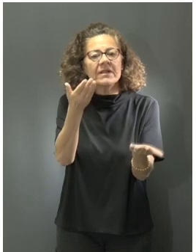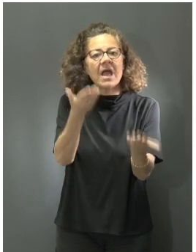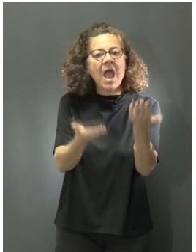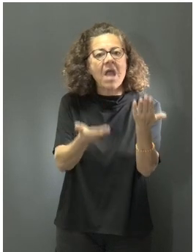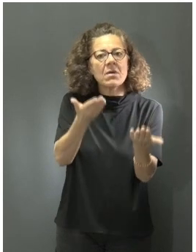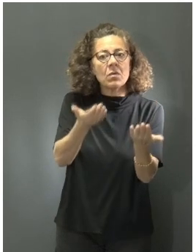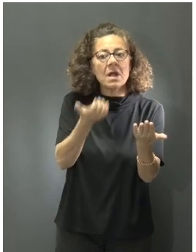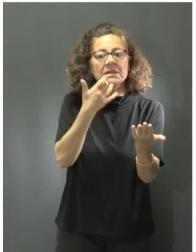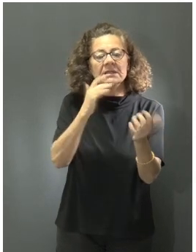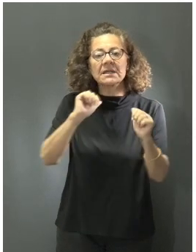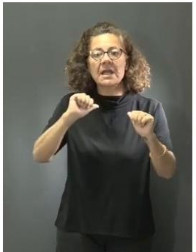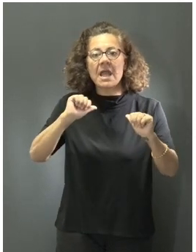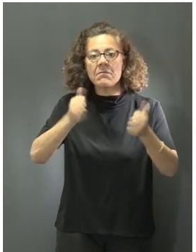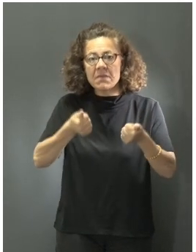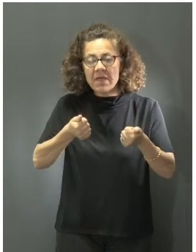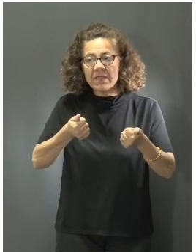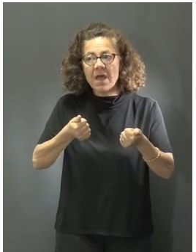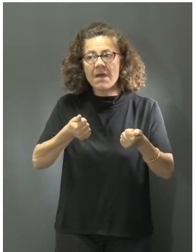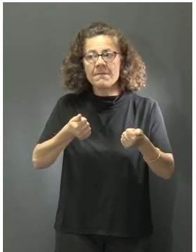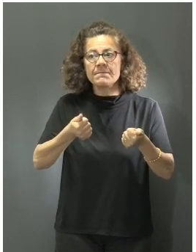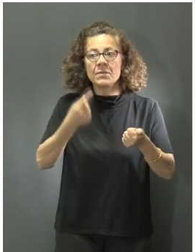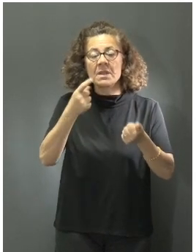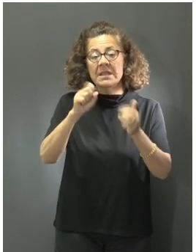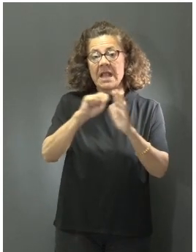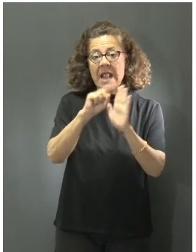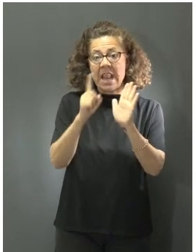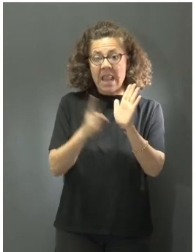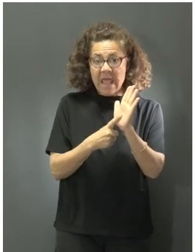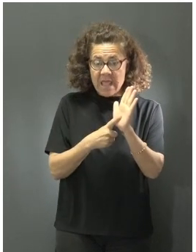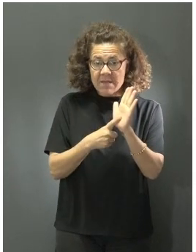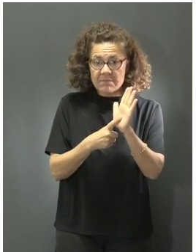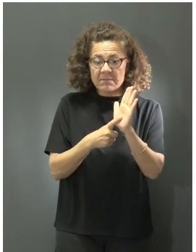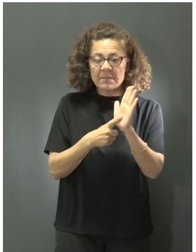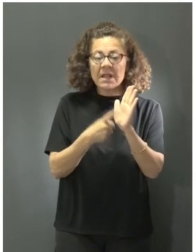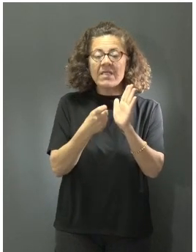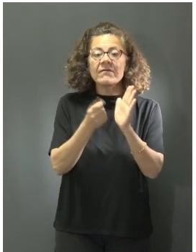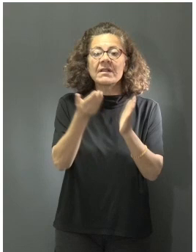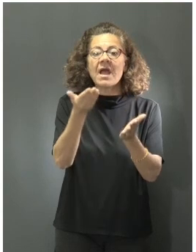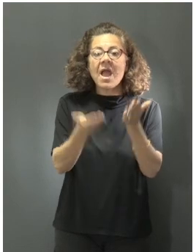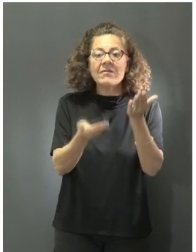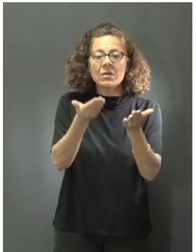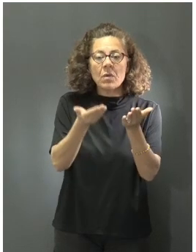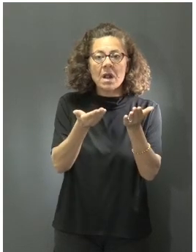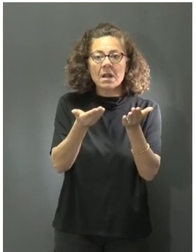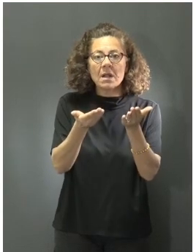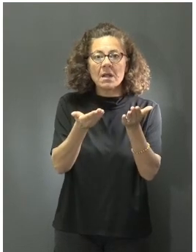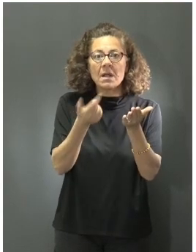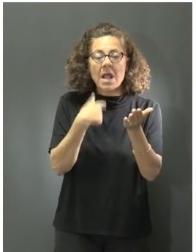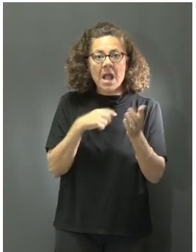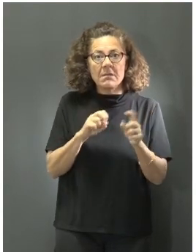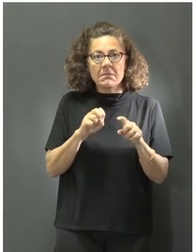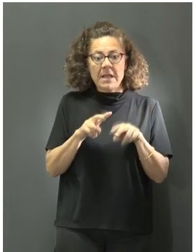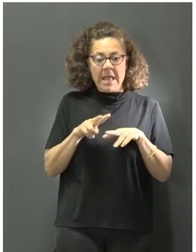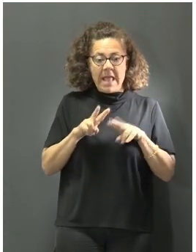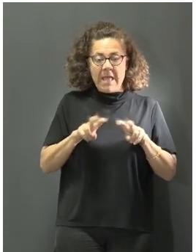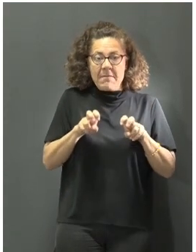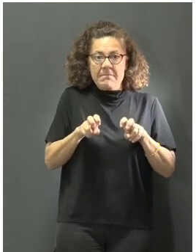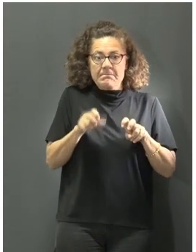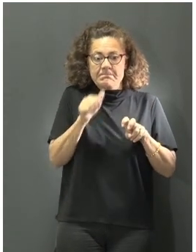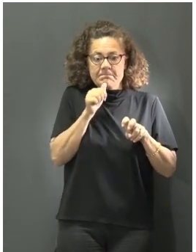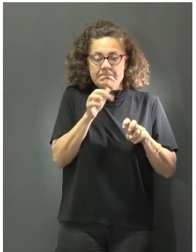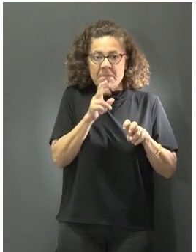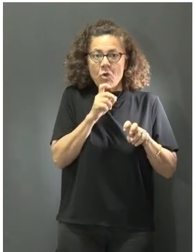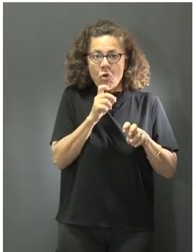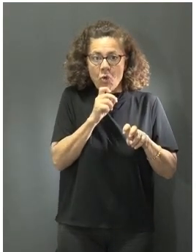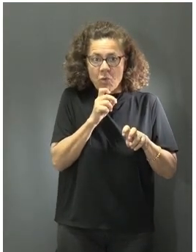pone en marcha una ley, hay que evaluar cuál es el estado previo del que se parte, ¿no?